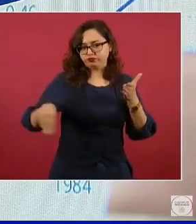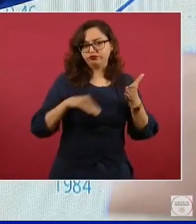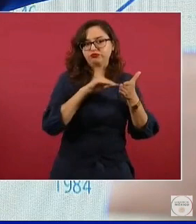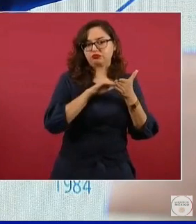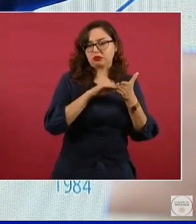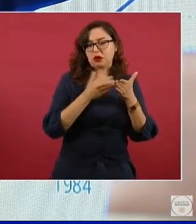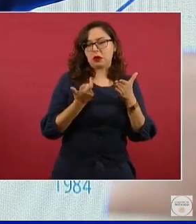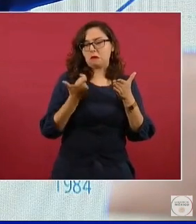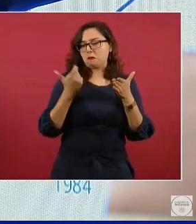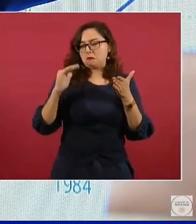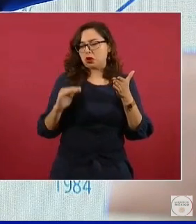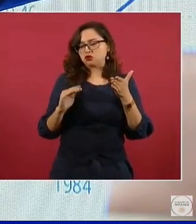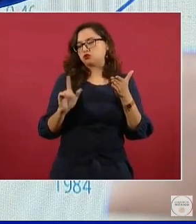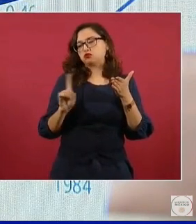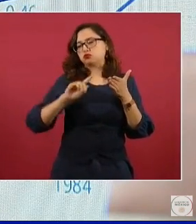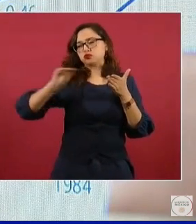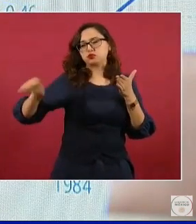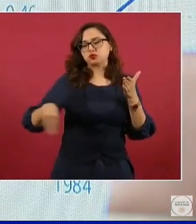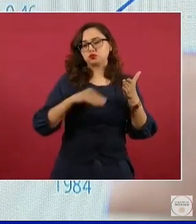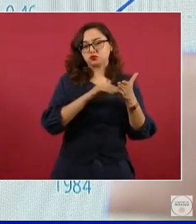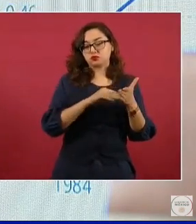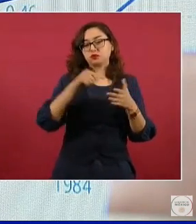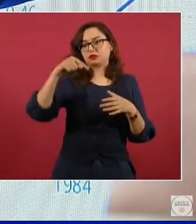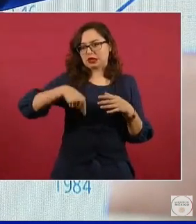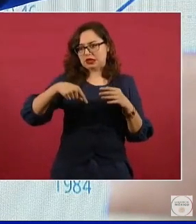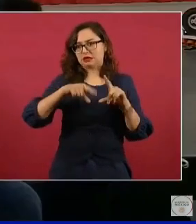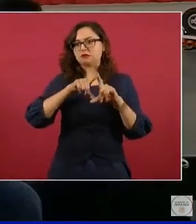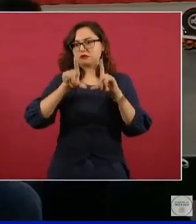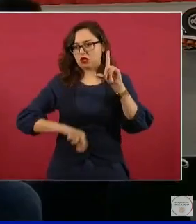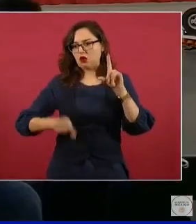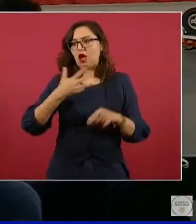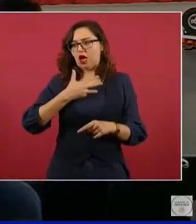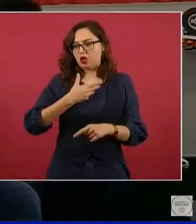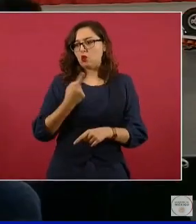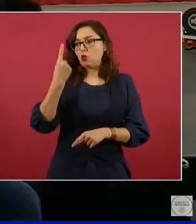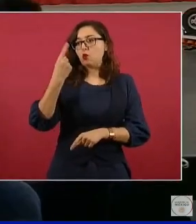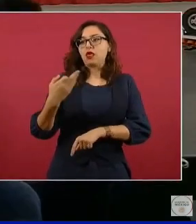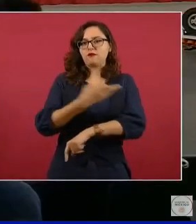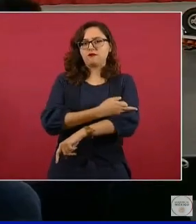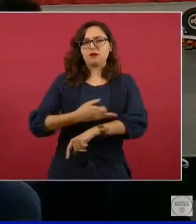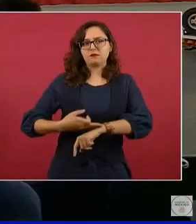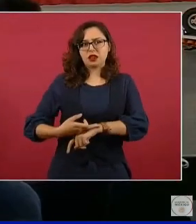La familia Garzazada tenía en ese entonces alrededor de